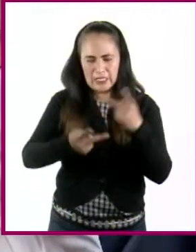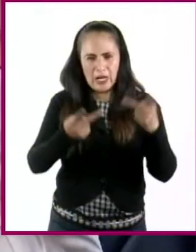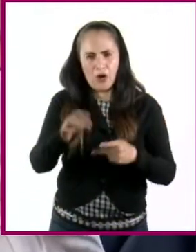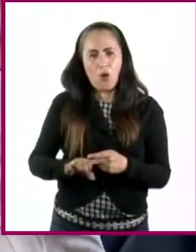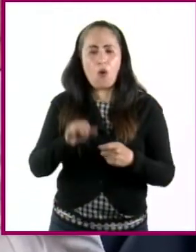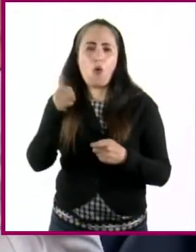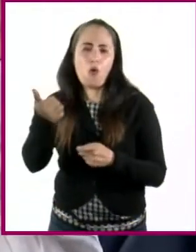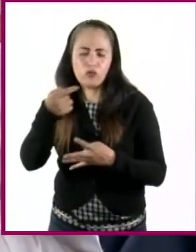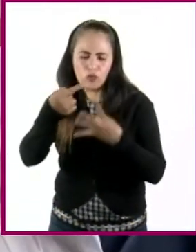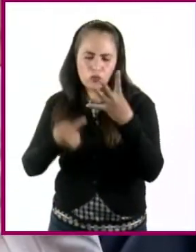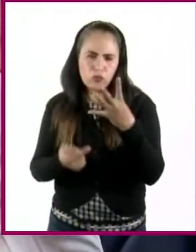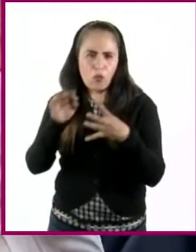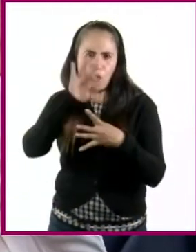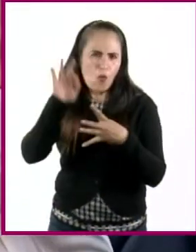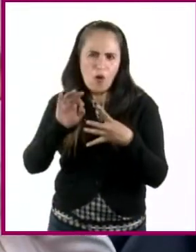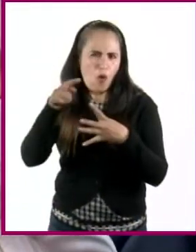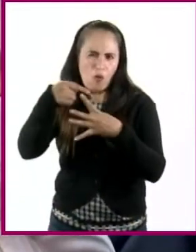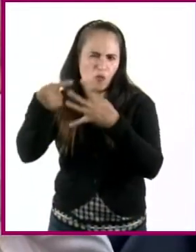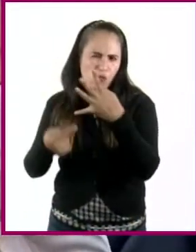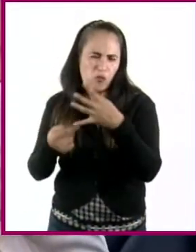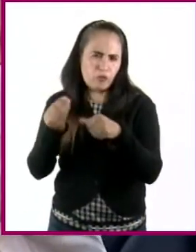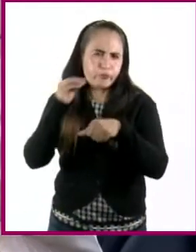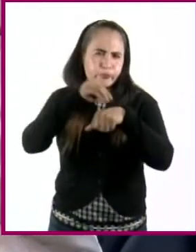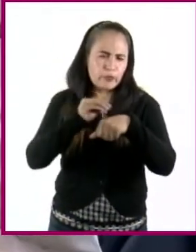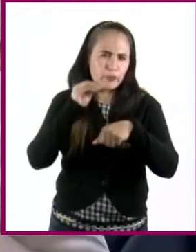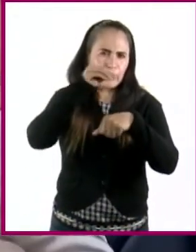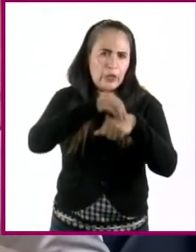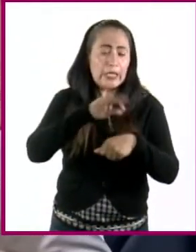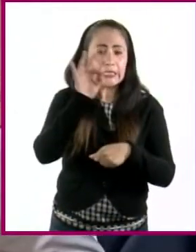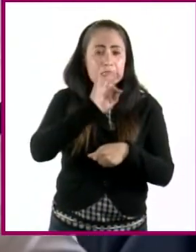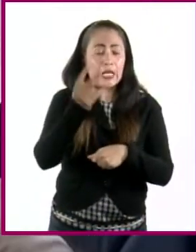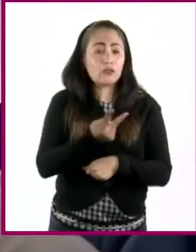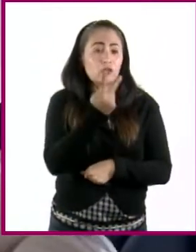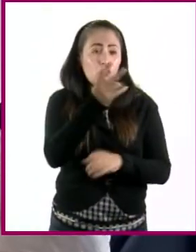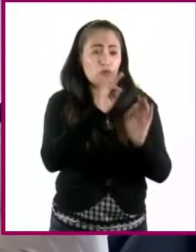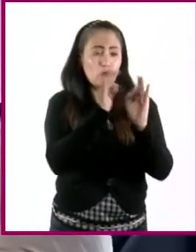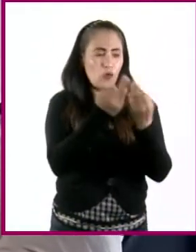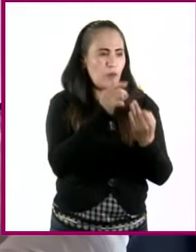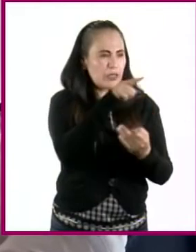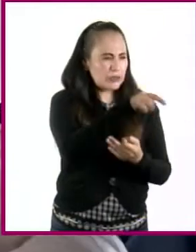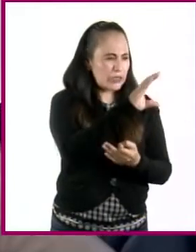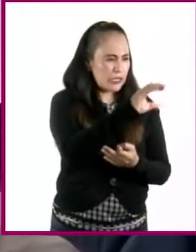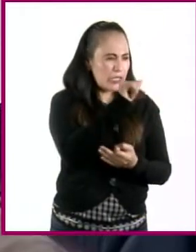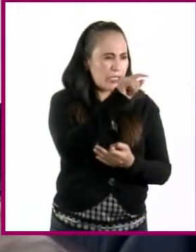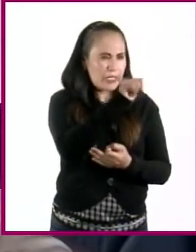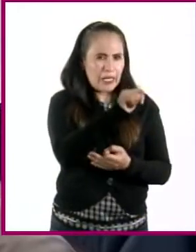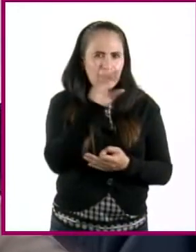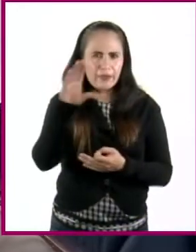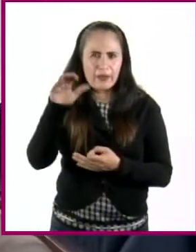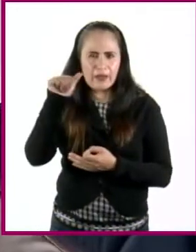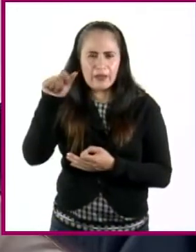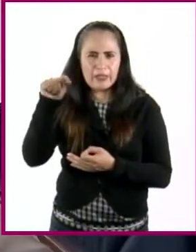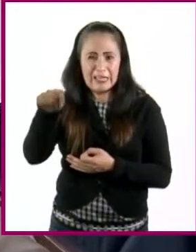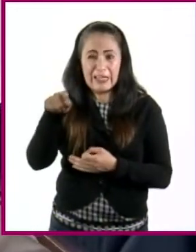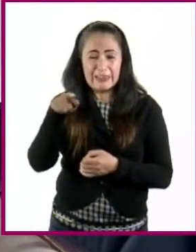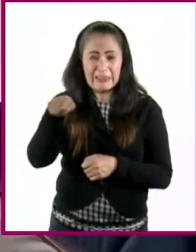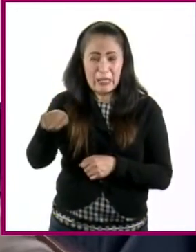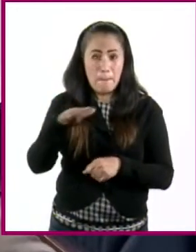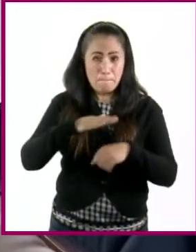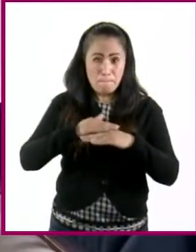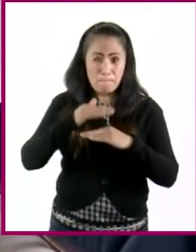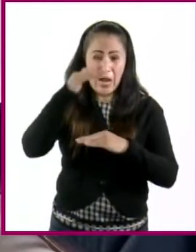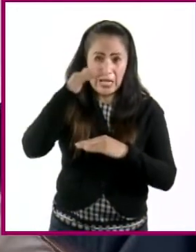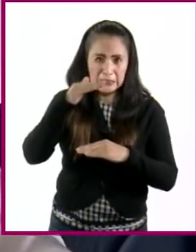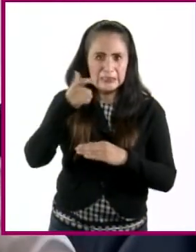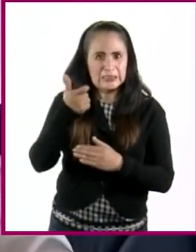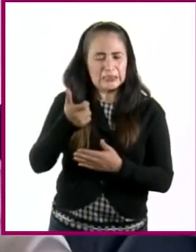adicionales. Entonces, directamente, si tenemos dos opciones de préstamo, podemos comparar el CAT, y el que tenga mayor CAT es el que más te va